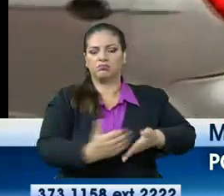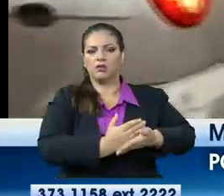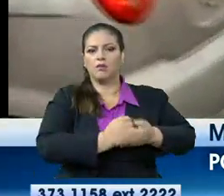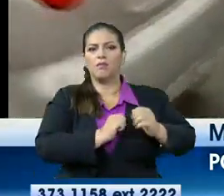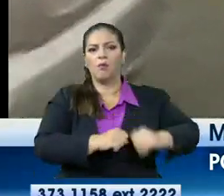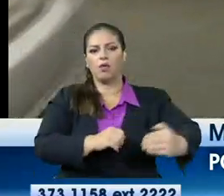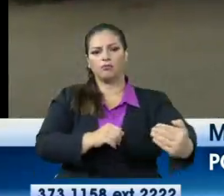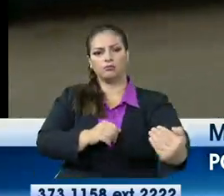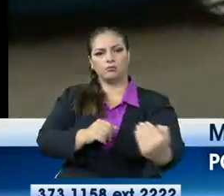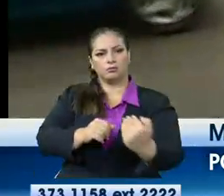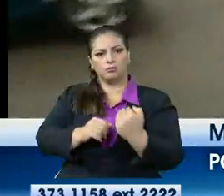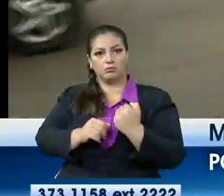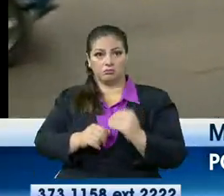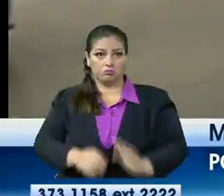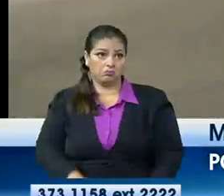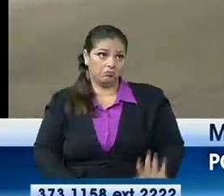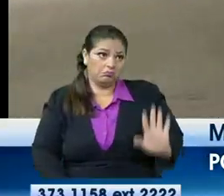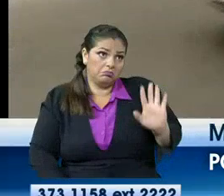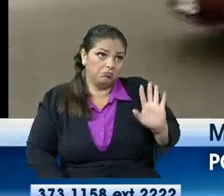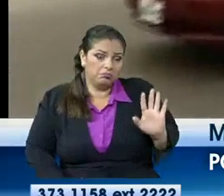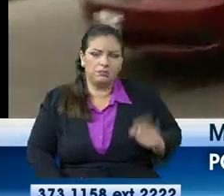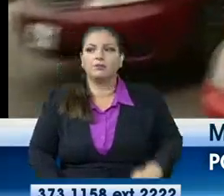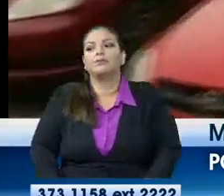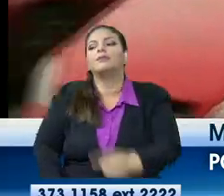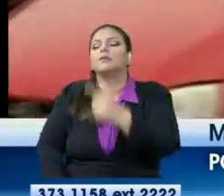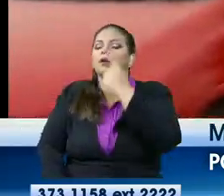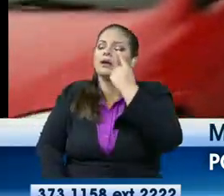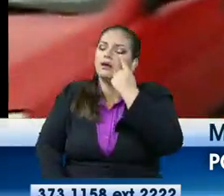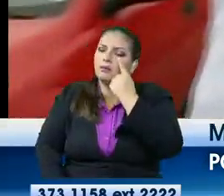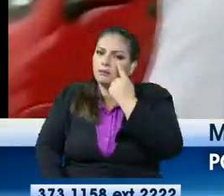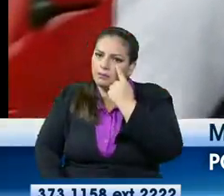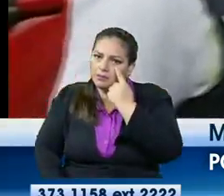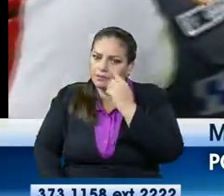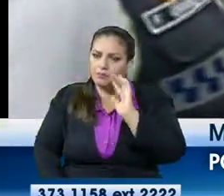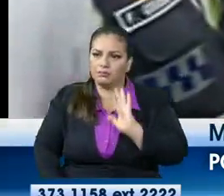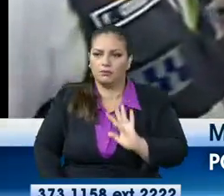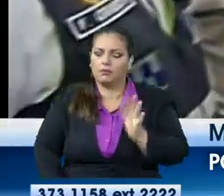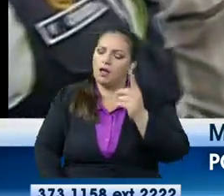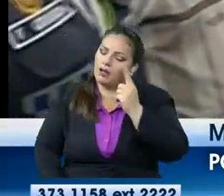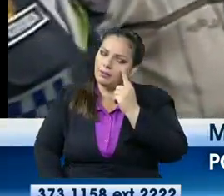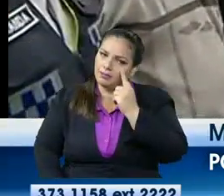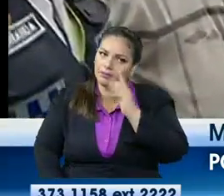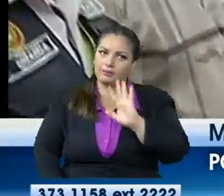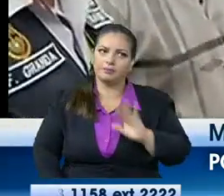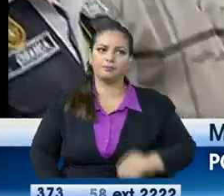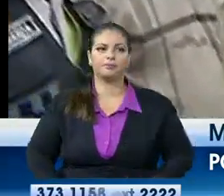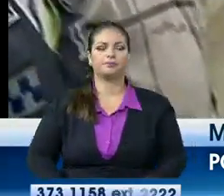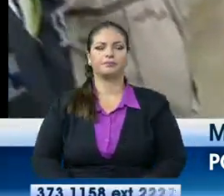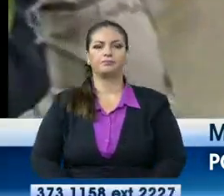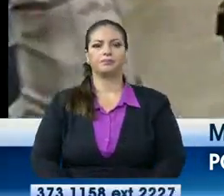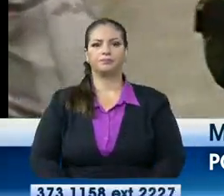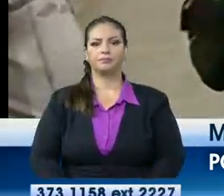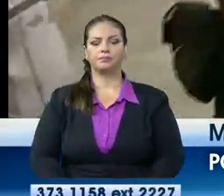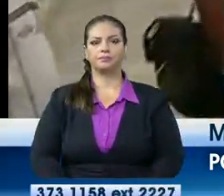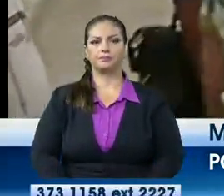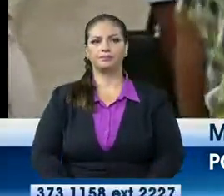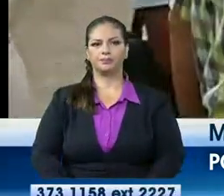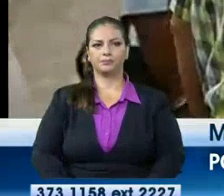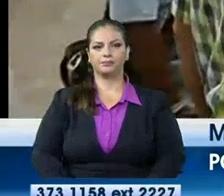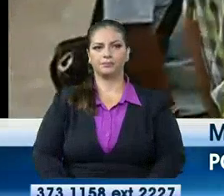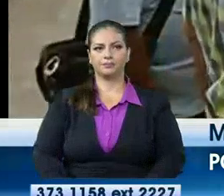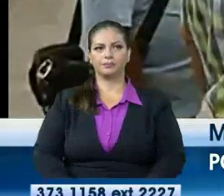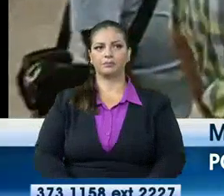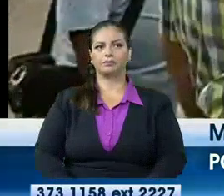perfecto, entonces, mi estimado amigo, sus palabras finales. Usted como morador ha dialogado esta mañana con el general. ¿De pronto ha obtenido alguna